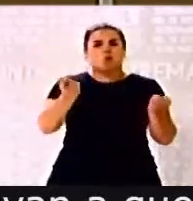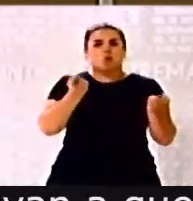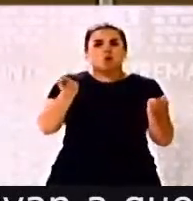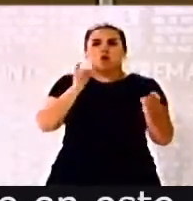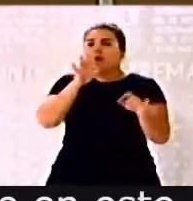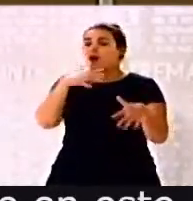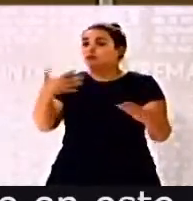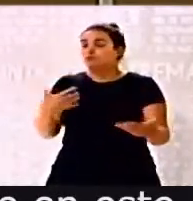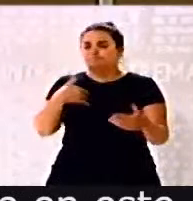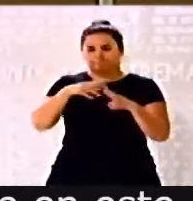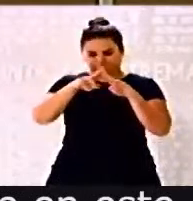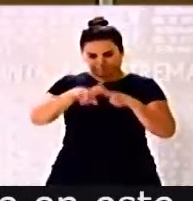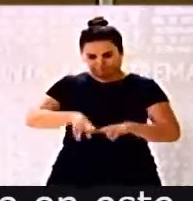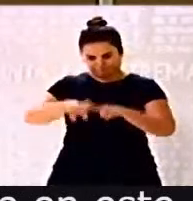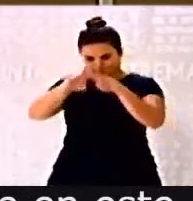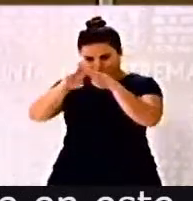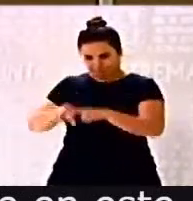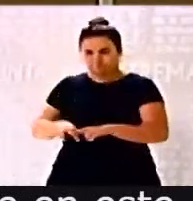están estudiando.